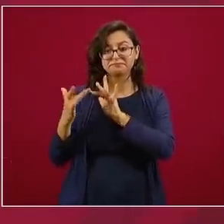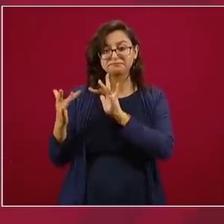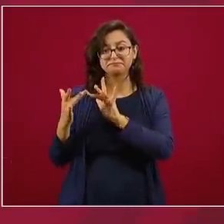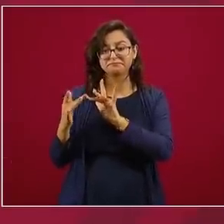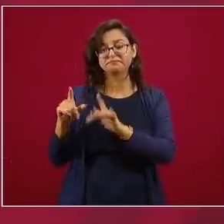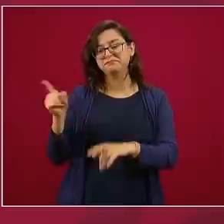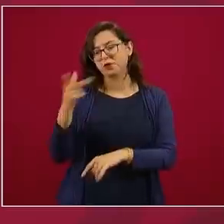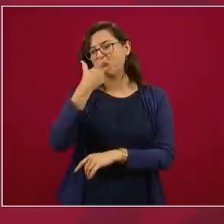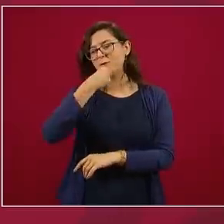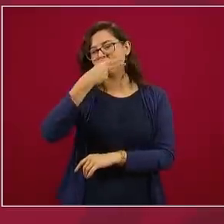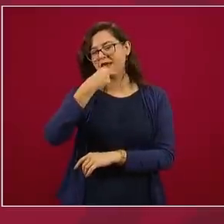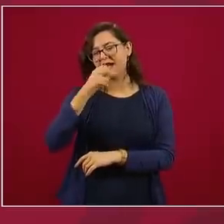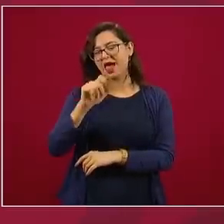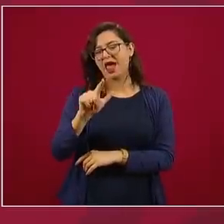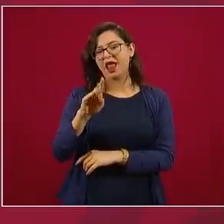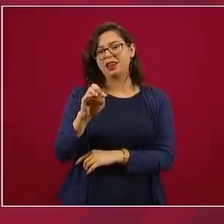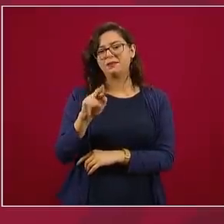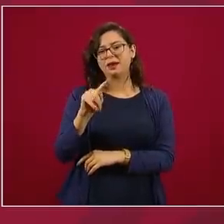Alberto Fernández,